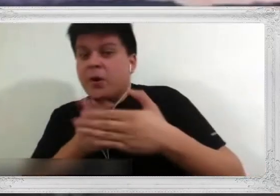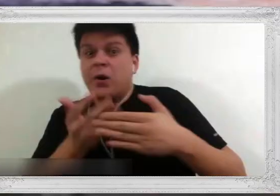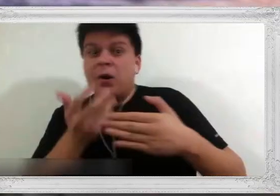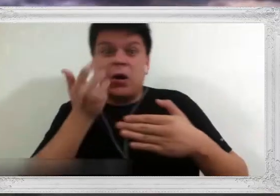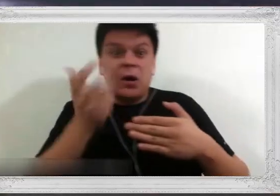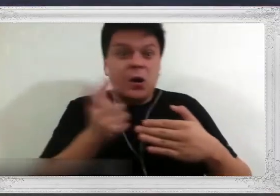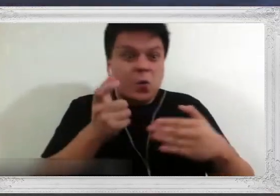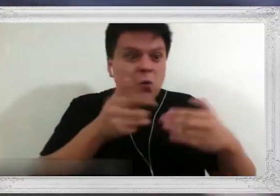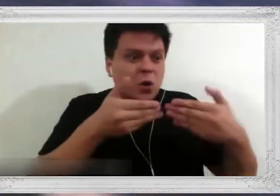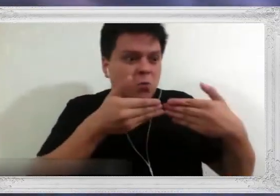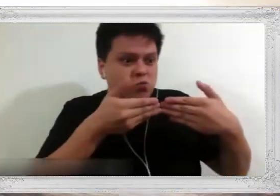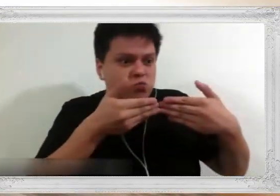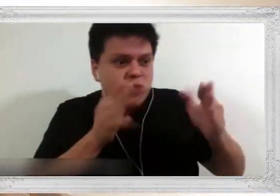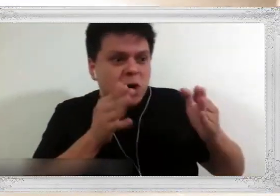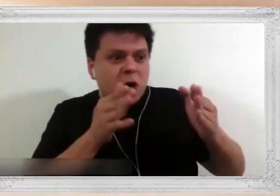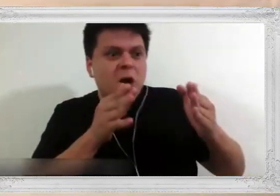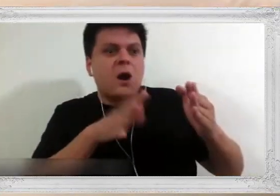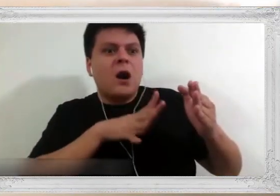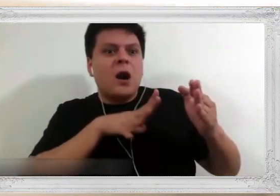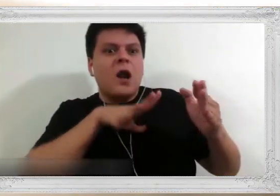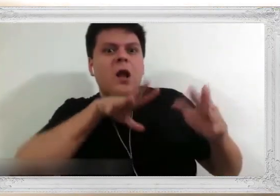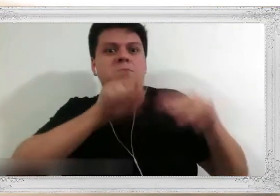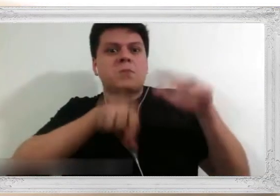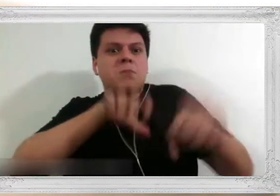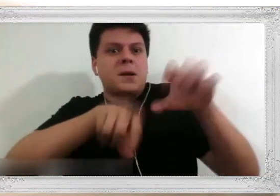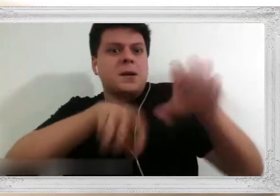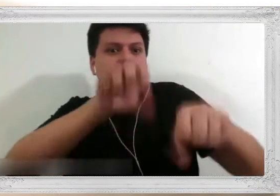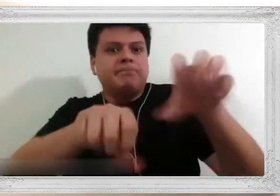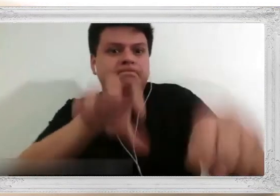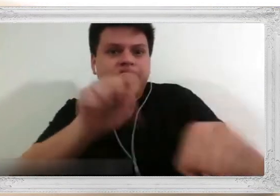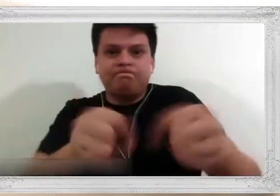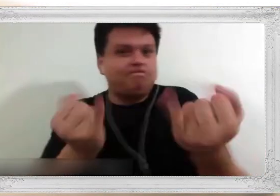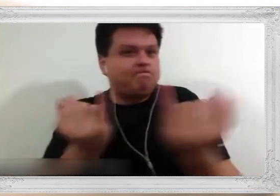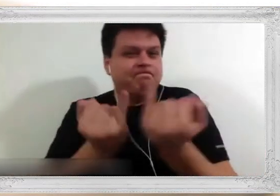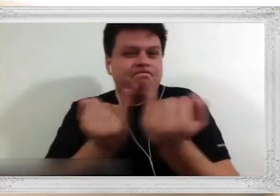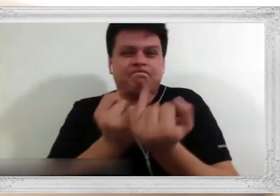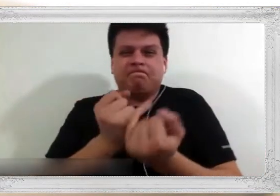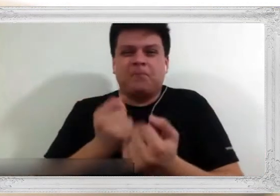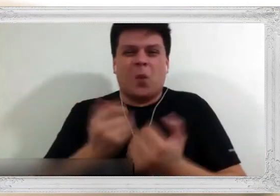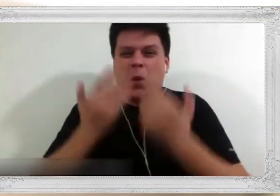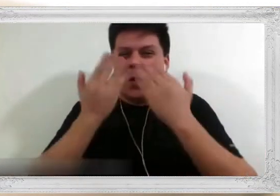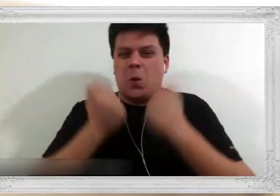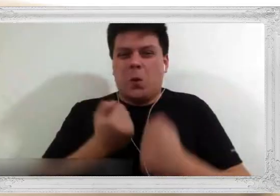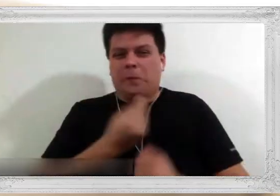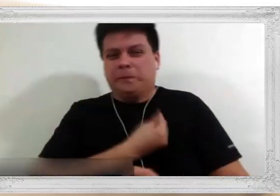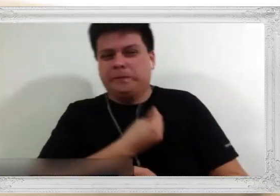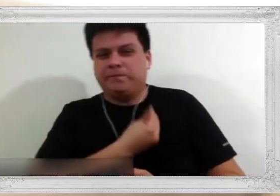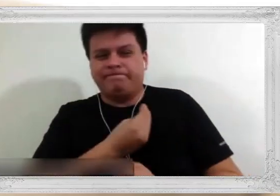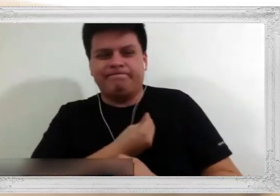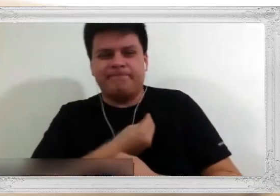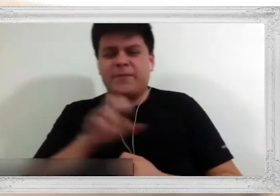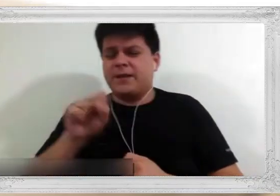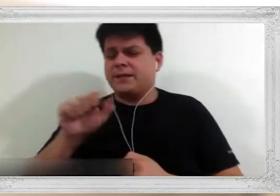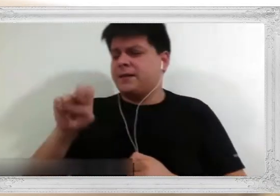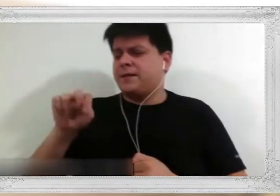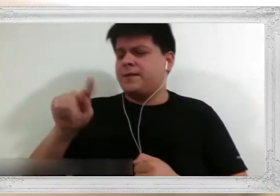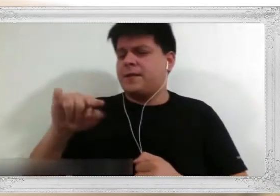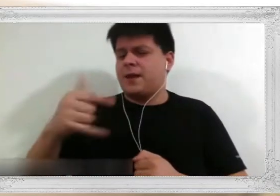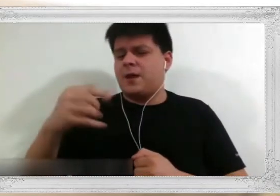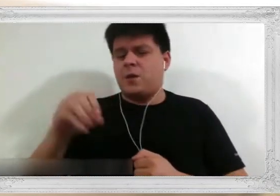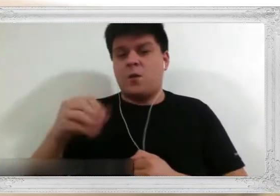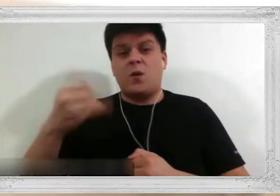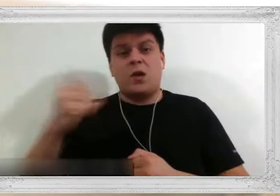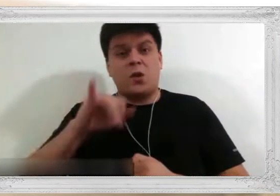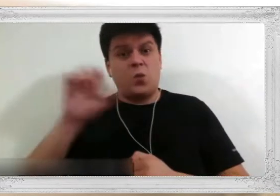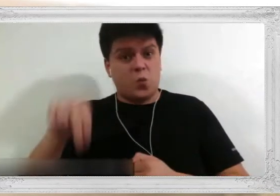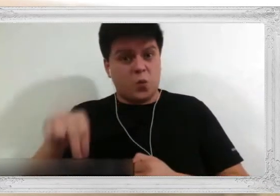les empuja a Santiago y a Juan en el Evangelio de hoy. Concedenos sentarnos en tu gloria, uno a tu derecha y el otro